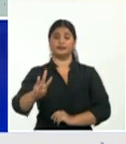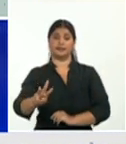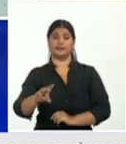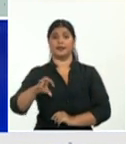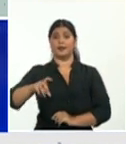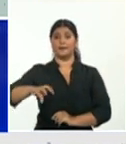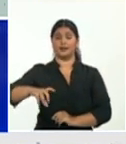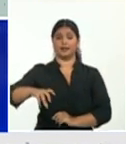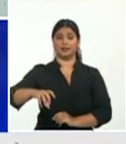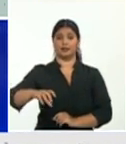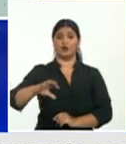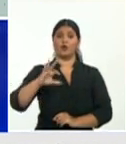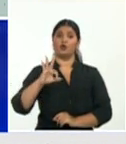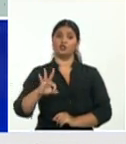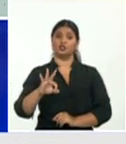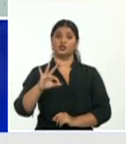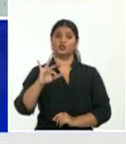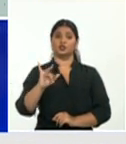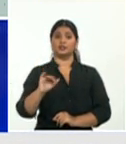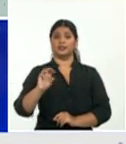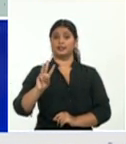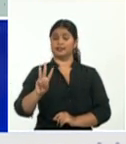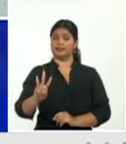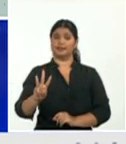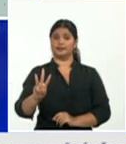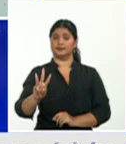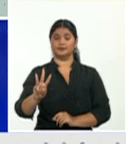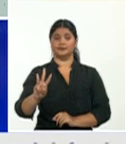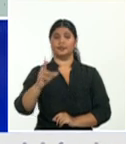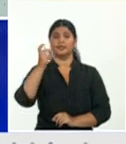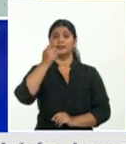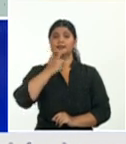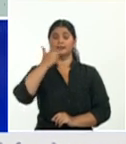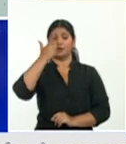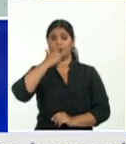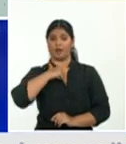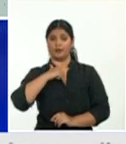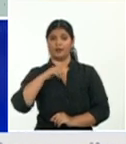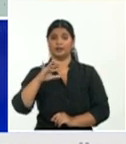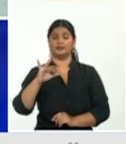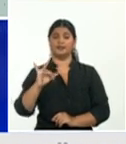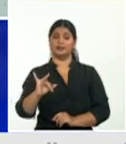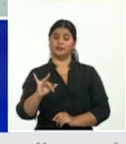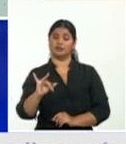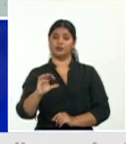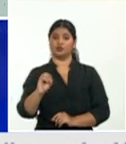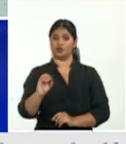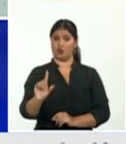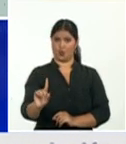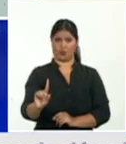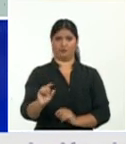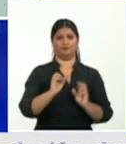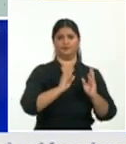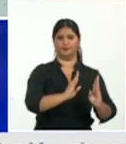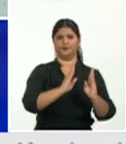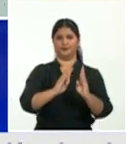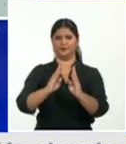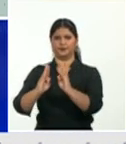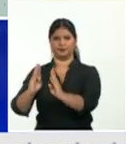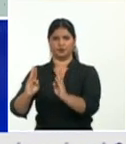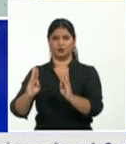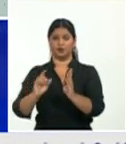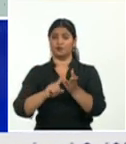Río 873 y Ciego de Ávila 701. Ahí es donde se